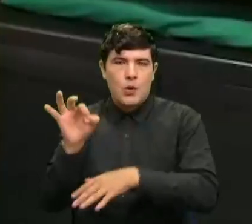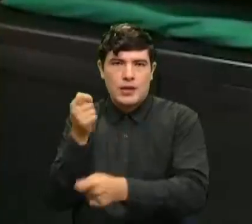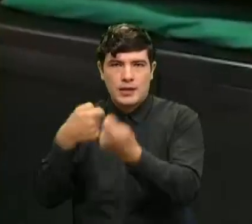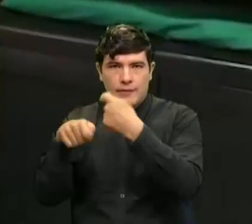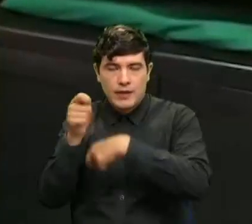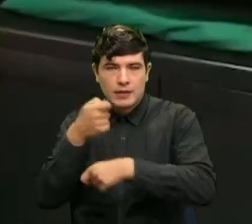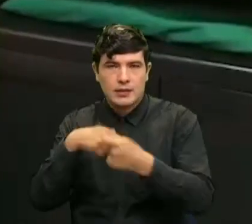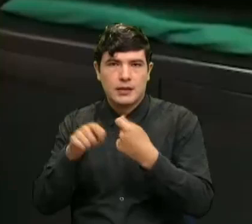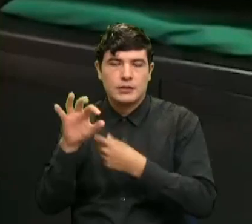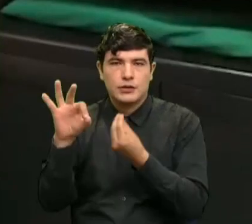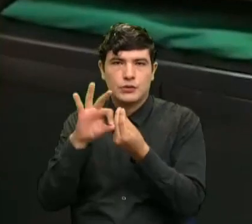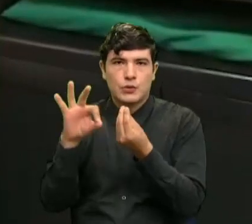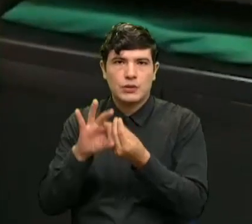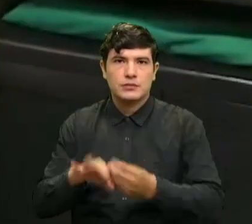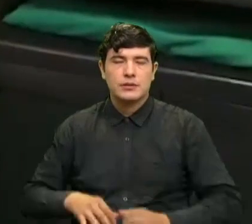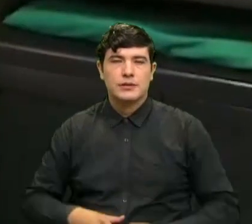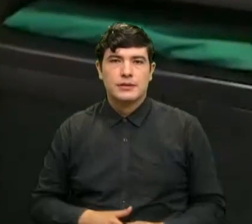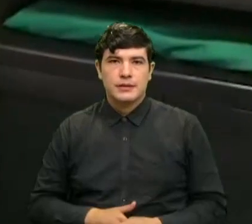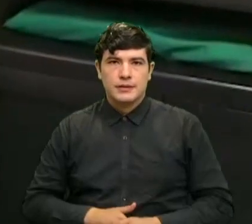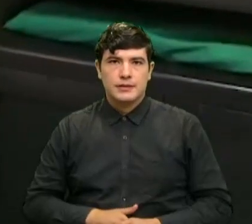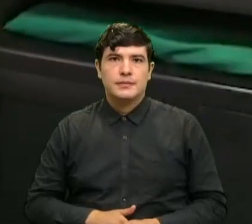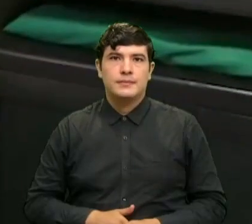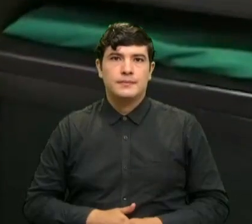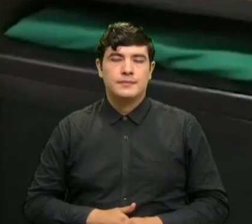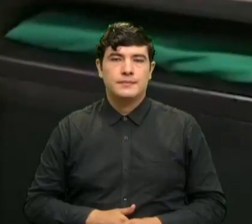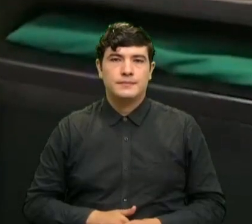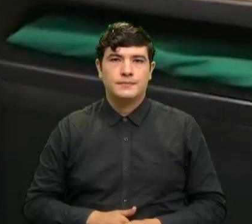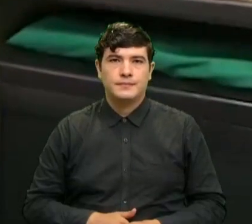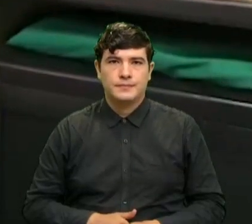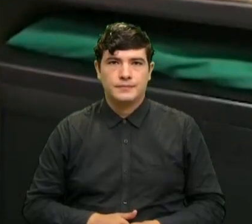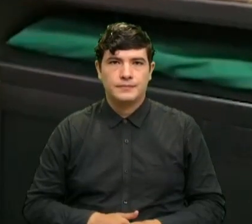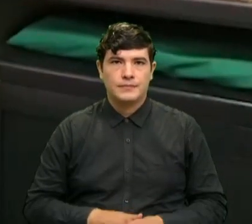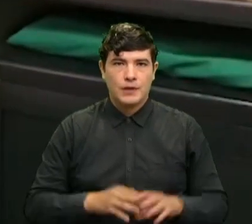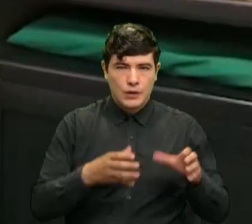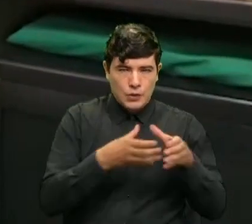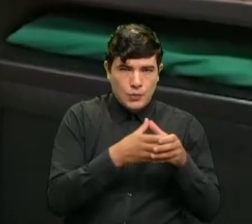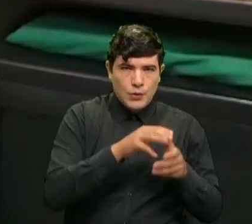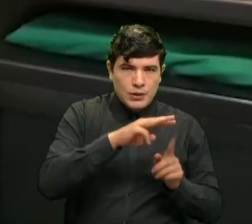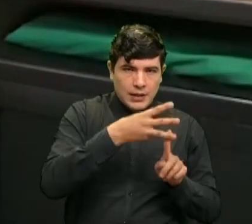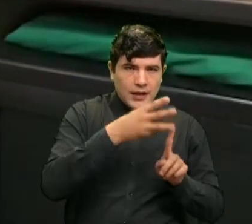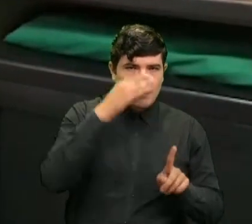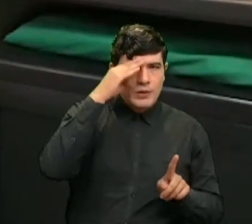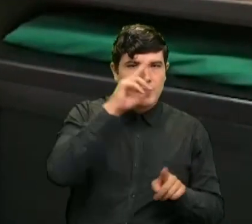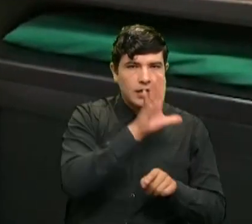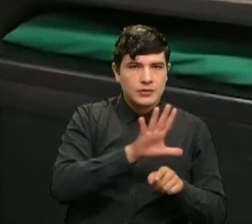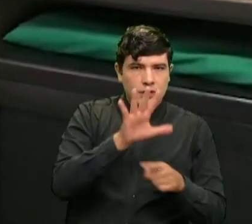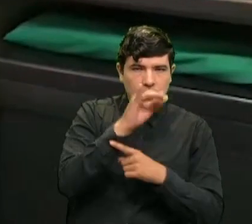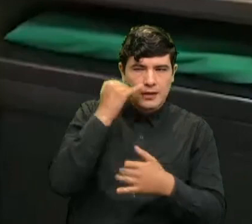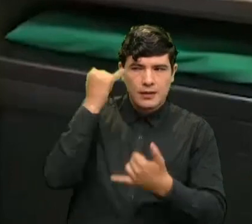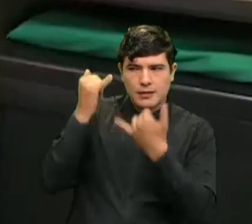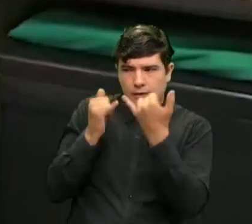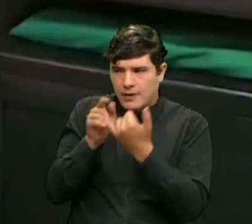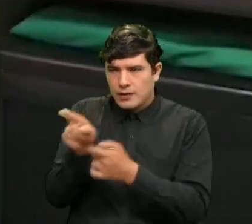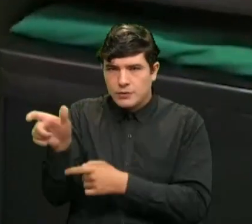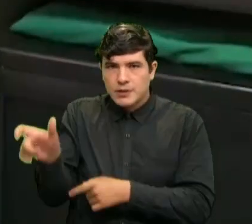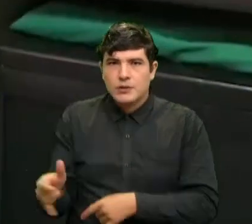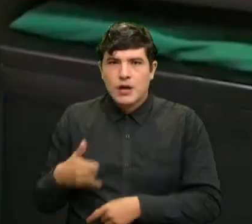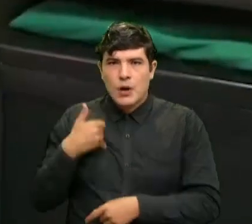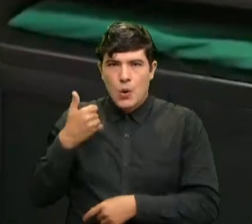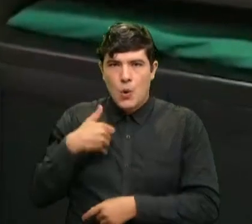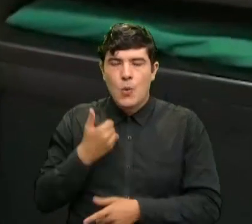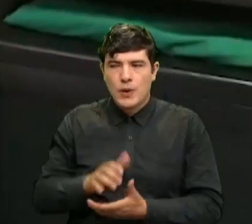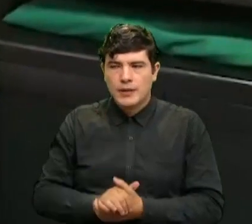El cuadrante número 3 intercepta a un ciudadano que anteriormente la comunidad